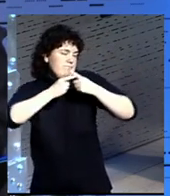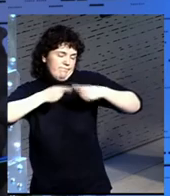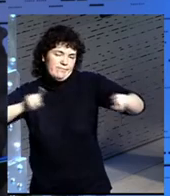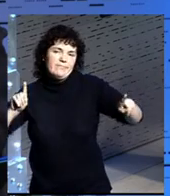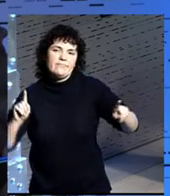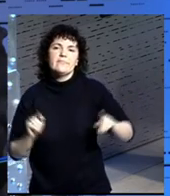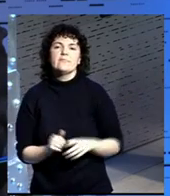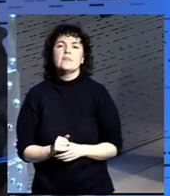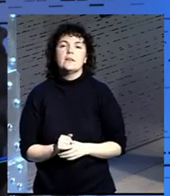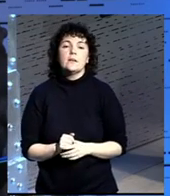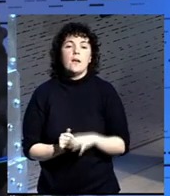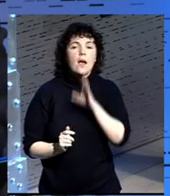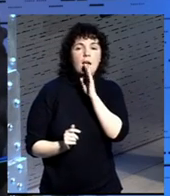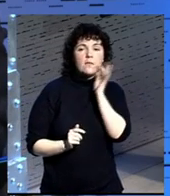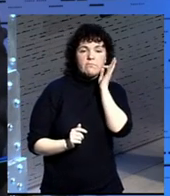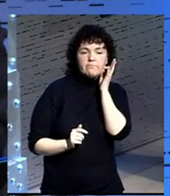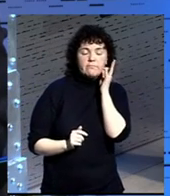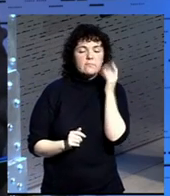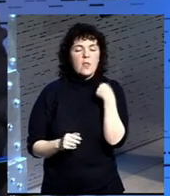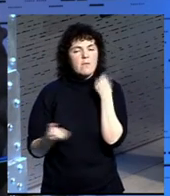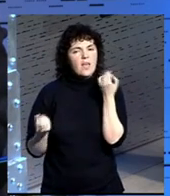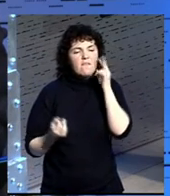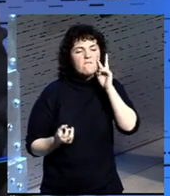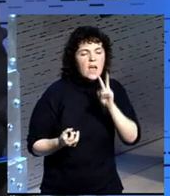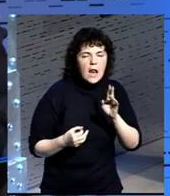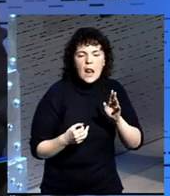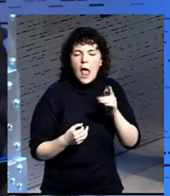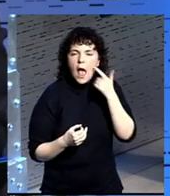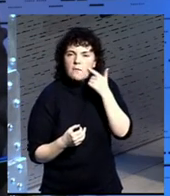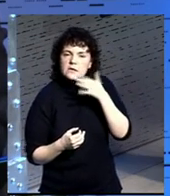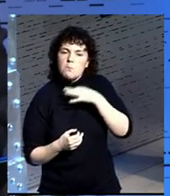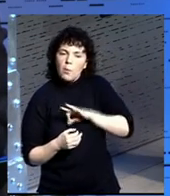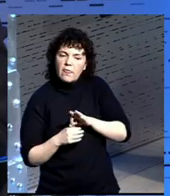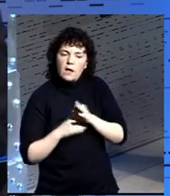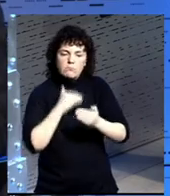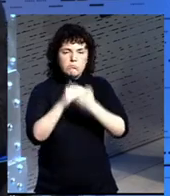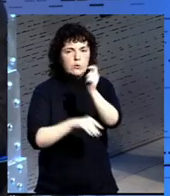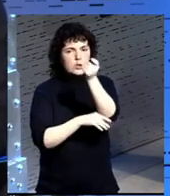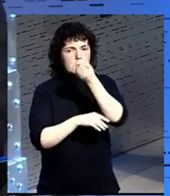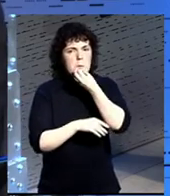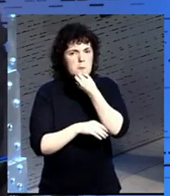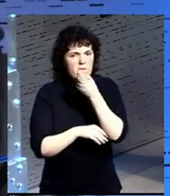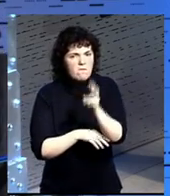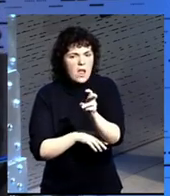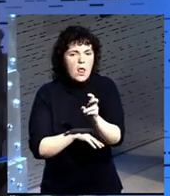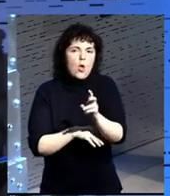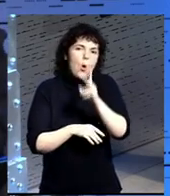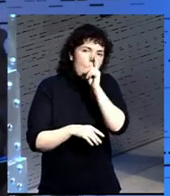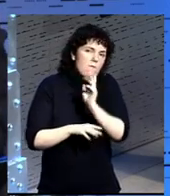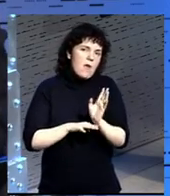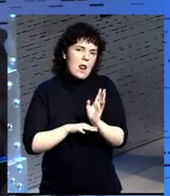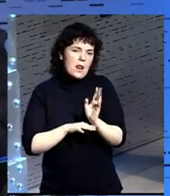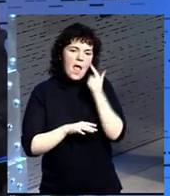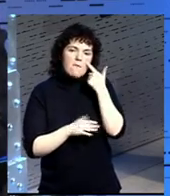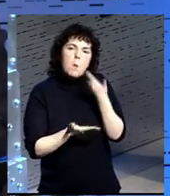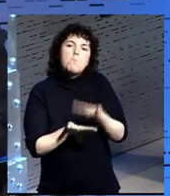decía antes Karina, pues hay que ver eso hasta qué punto puede coger escala, ¿no? Y cuál es la propuesta